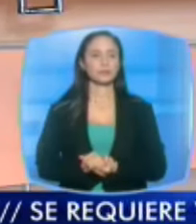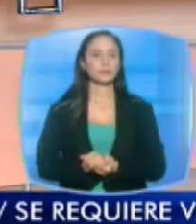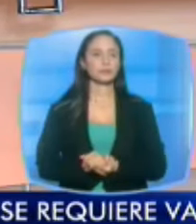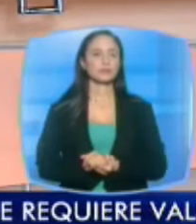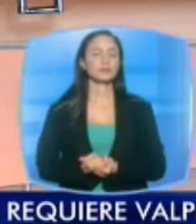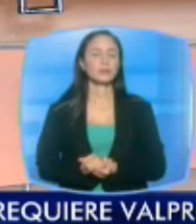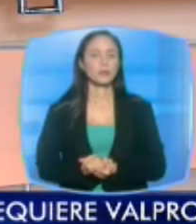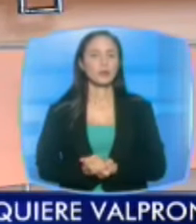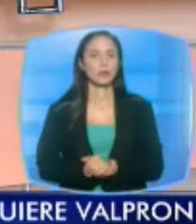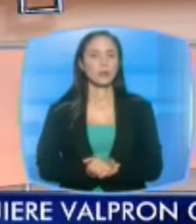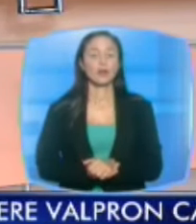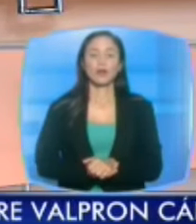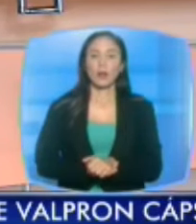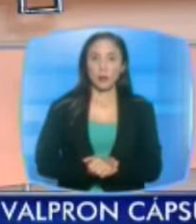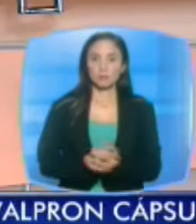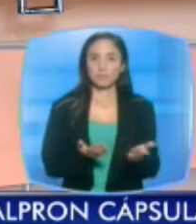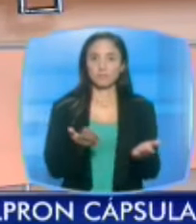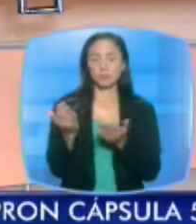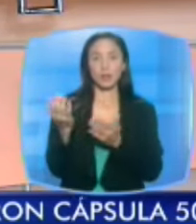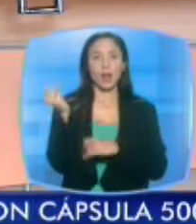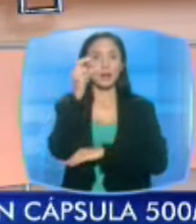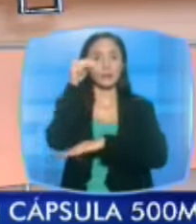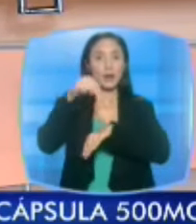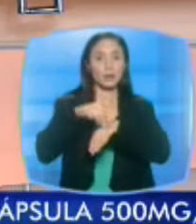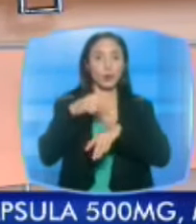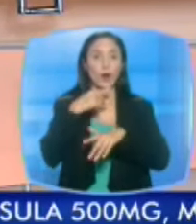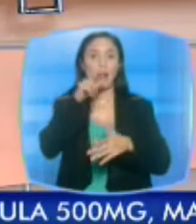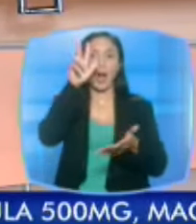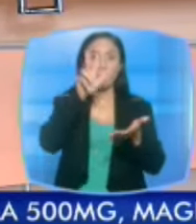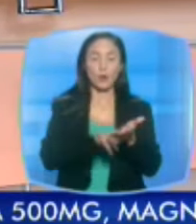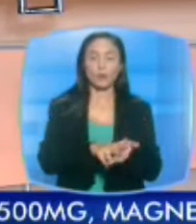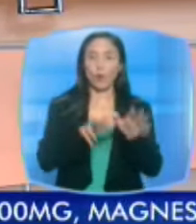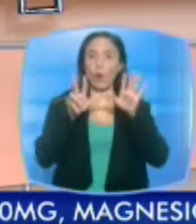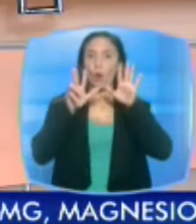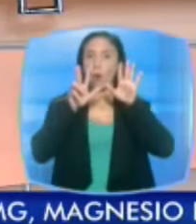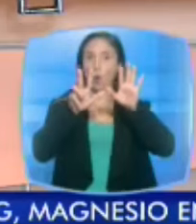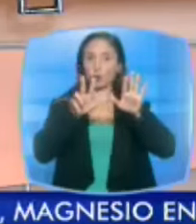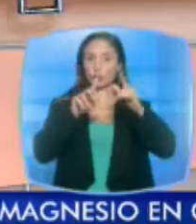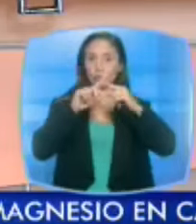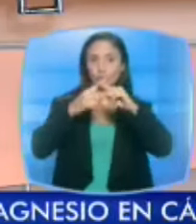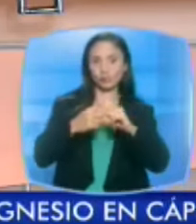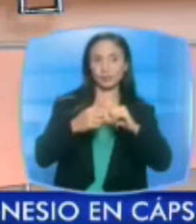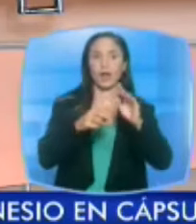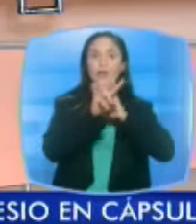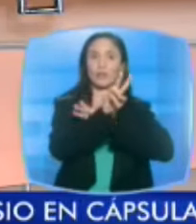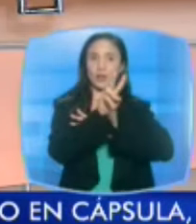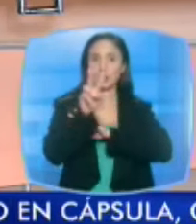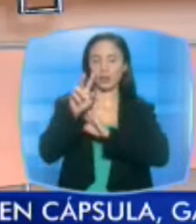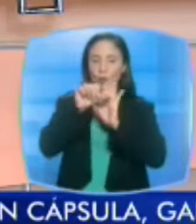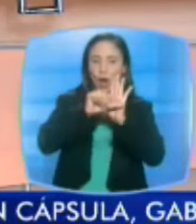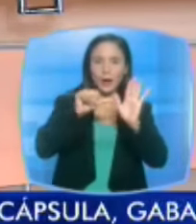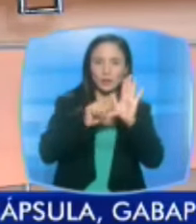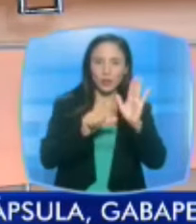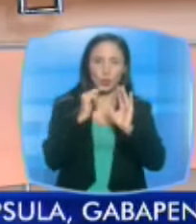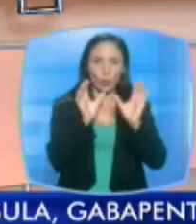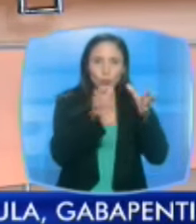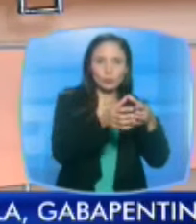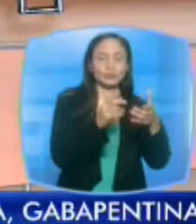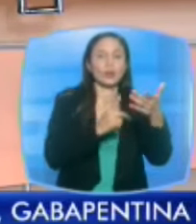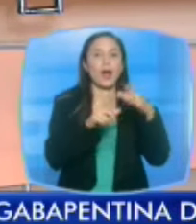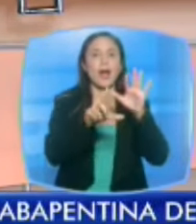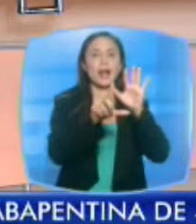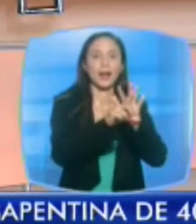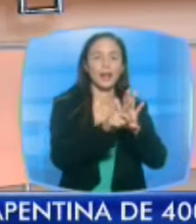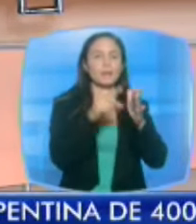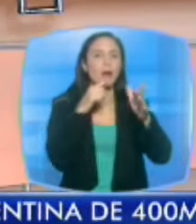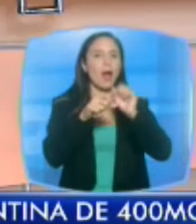Vamos a cambiar de tema. La Asamblea Nacional aprobó 8 de los 22 artículos del proyecto de ley orgánica